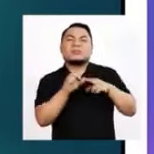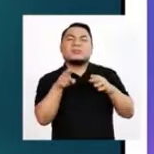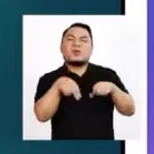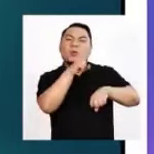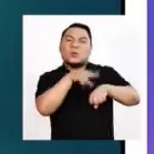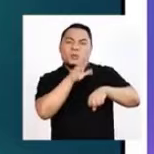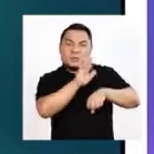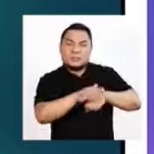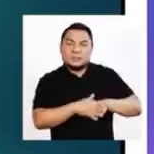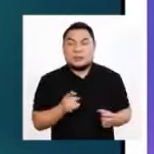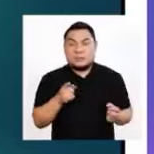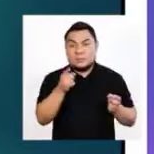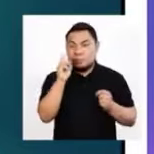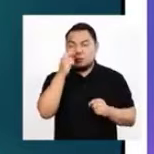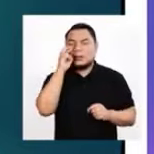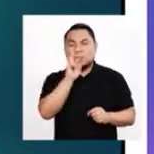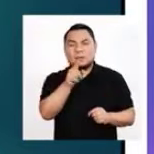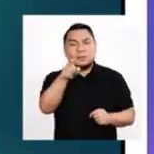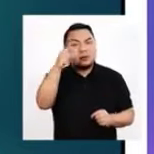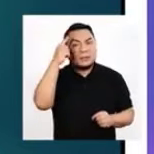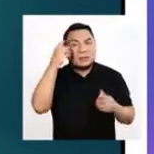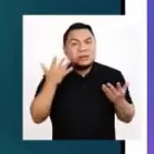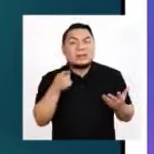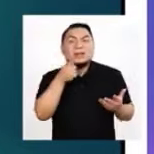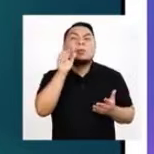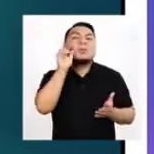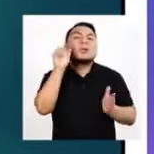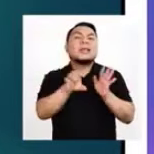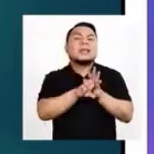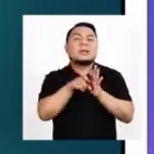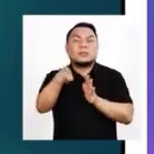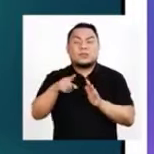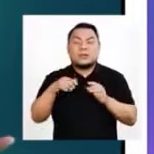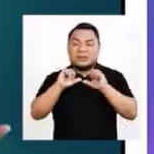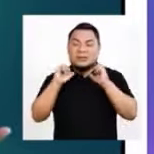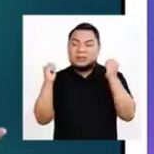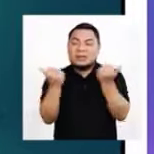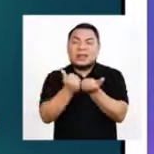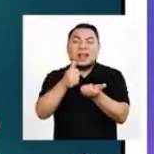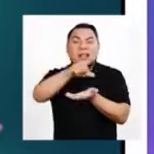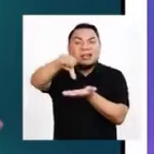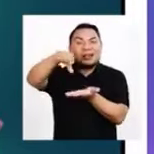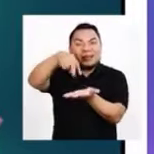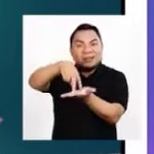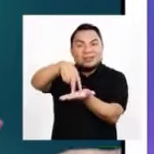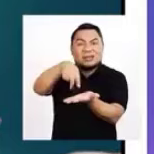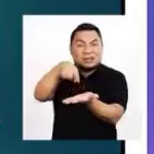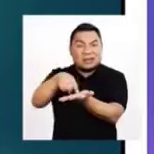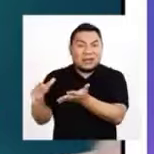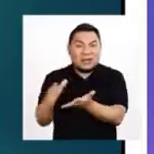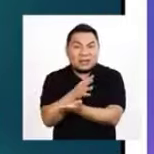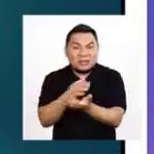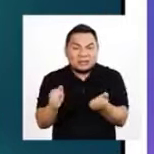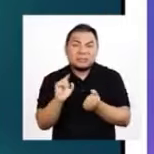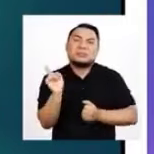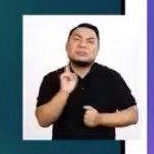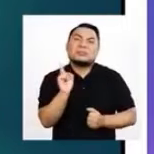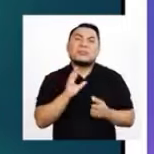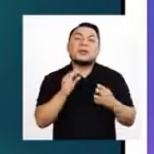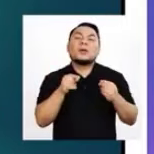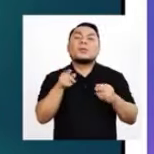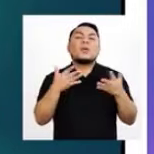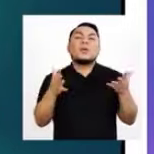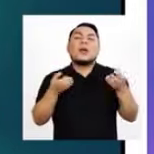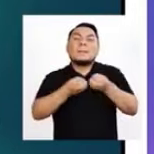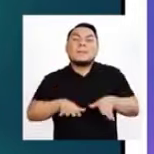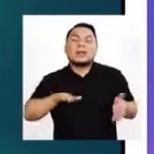uno de estos fenómenos. Primero tenemos que verlo de esta manera. Si un huracán pasa por una isla que no está habitada, ¿lo consideraríamos un desastre? Lo más seguro es que